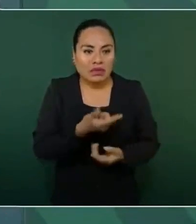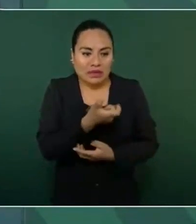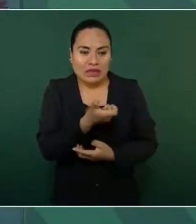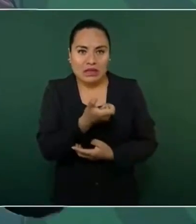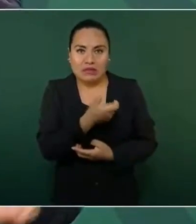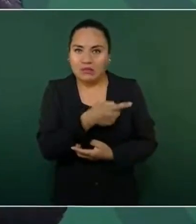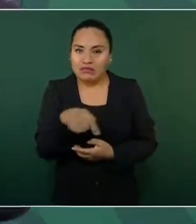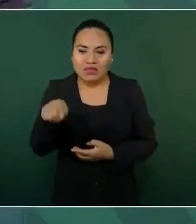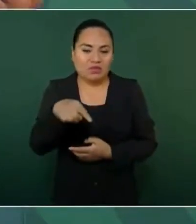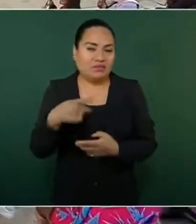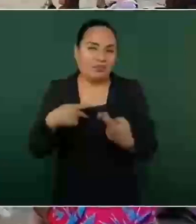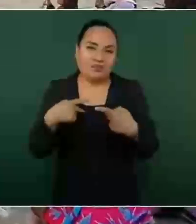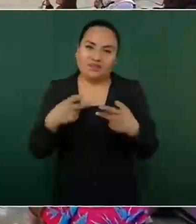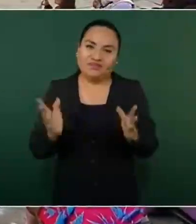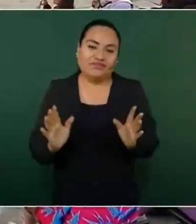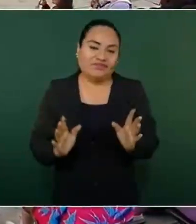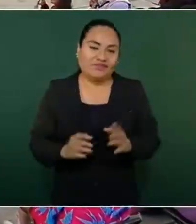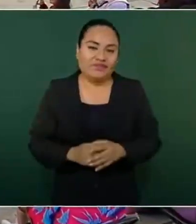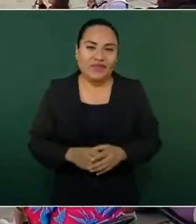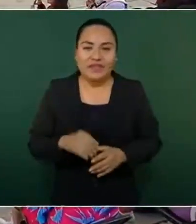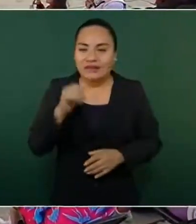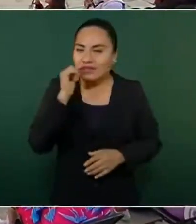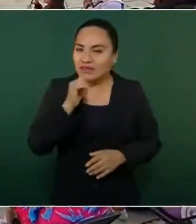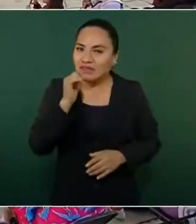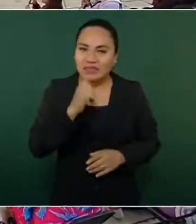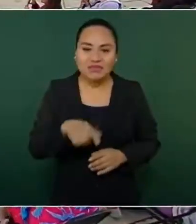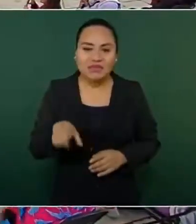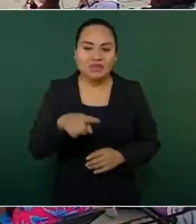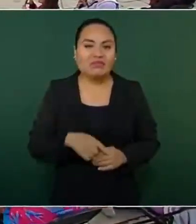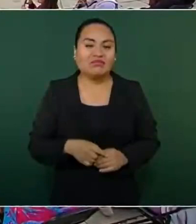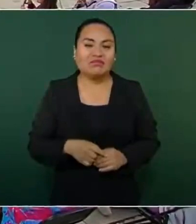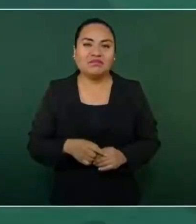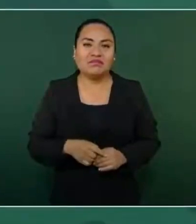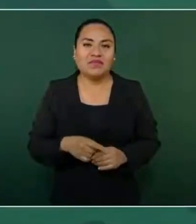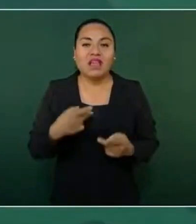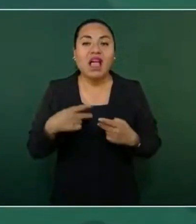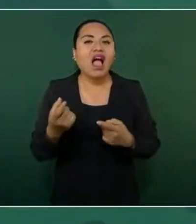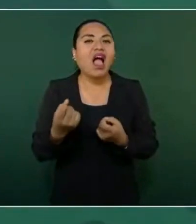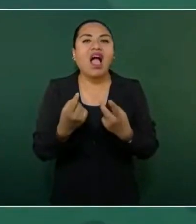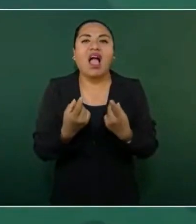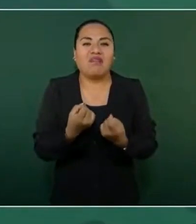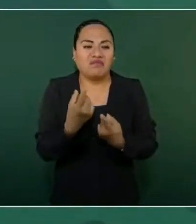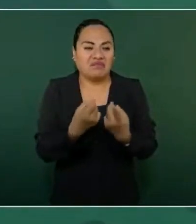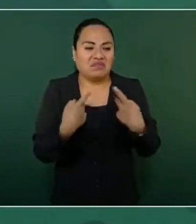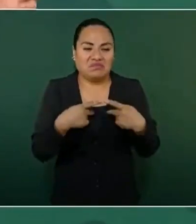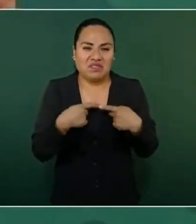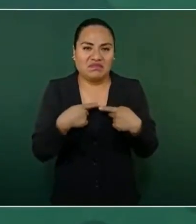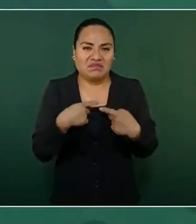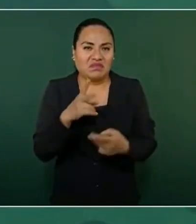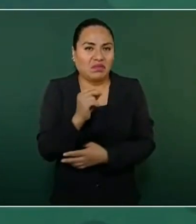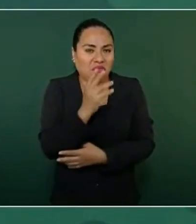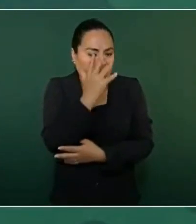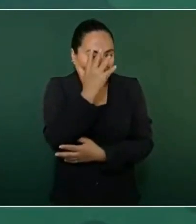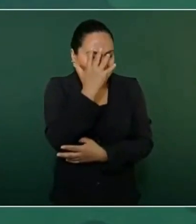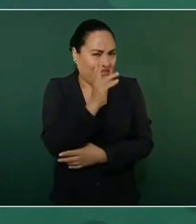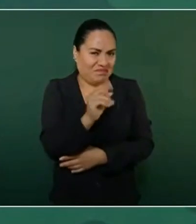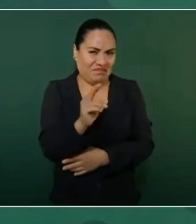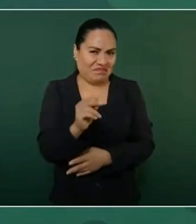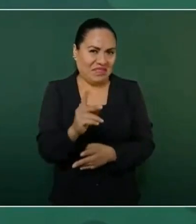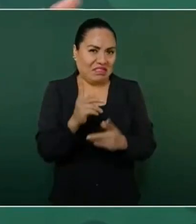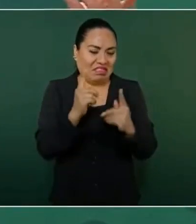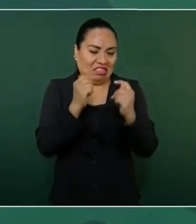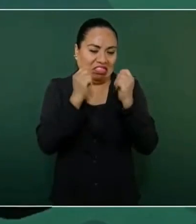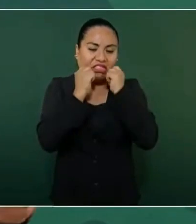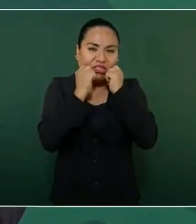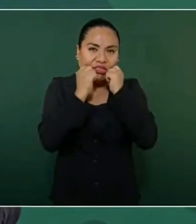Y así de manera descarada, algunos lo que buscan es que